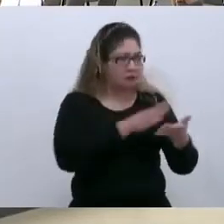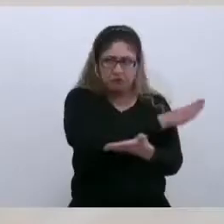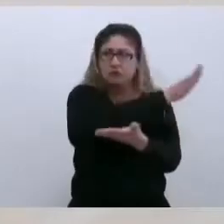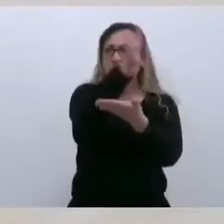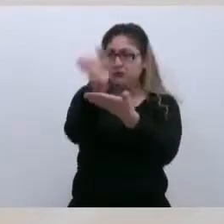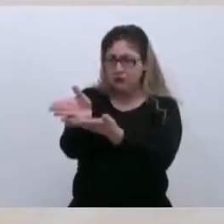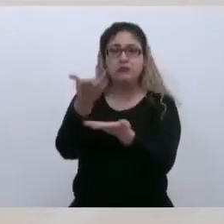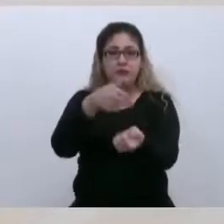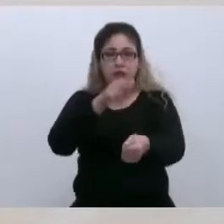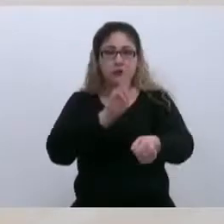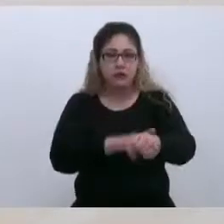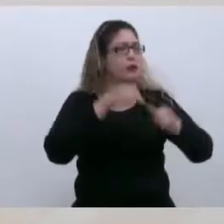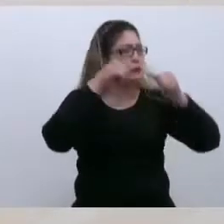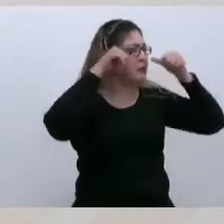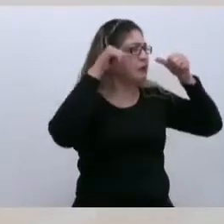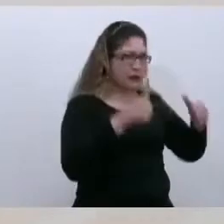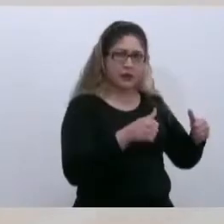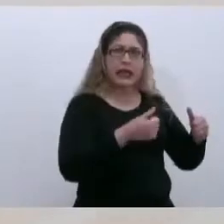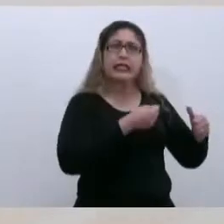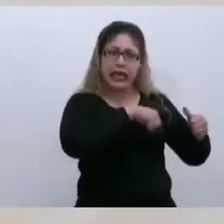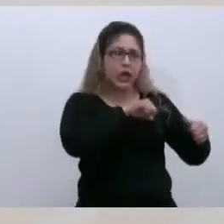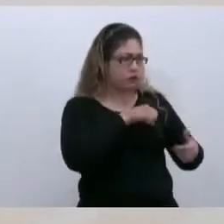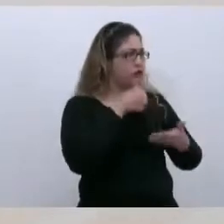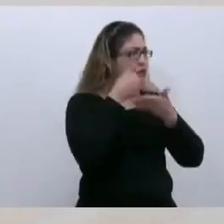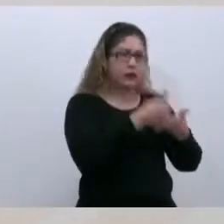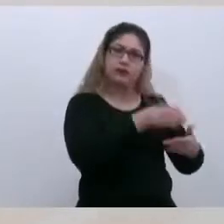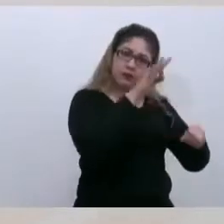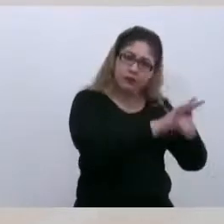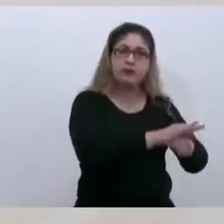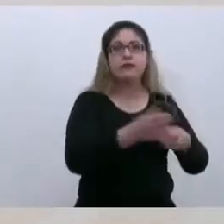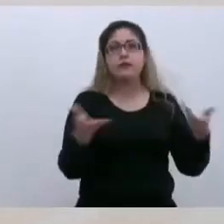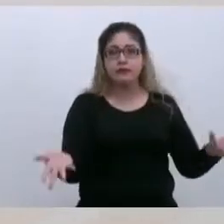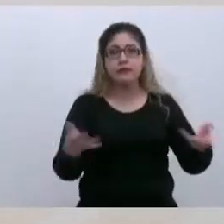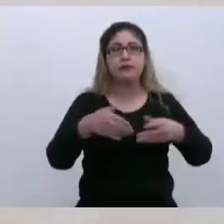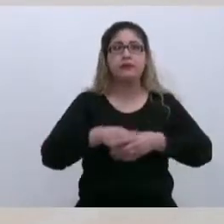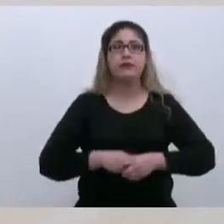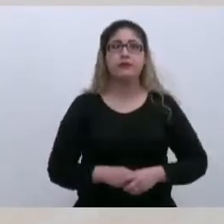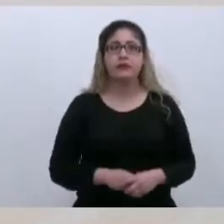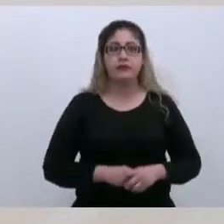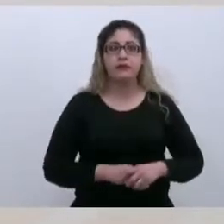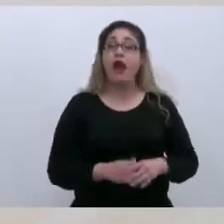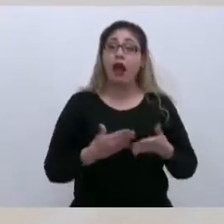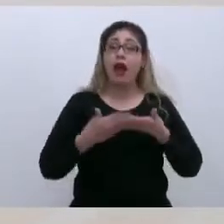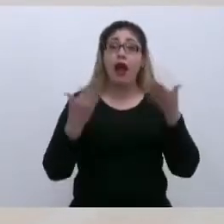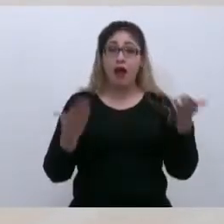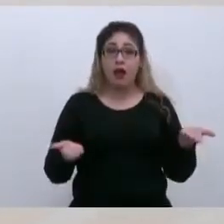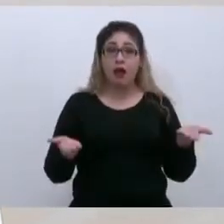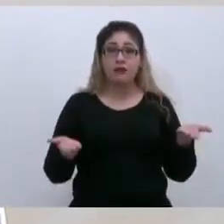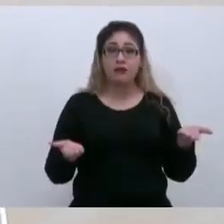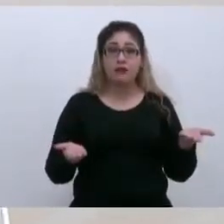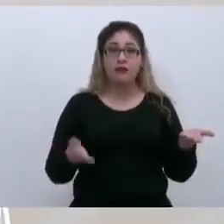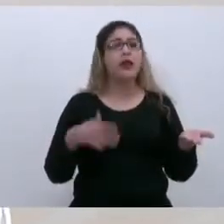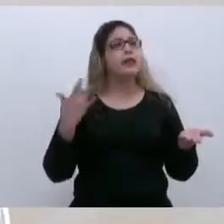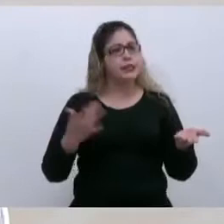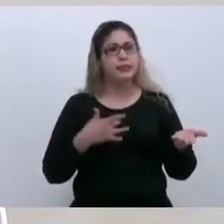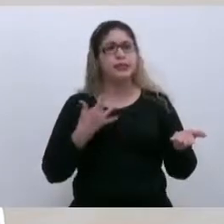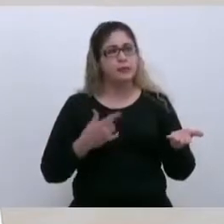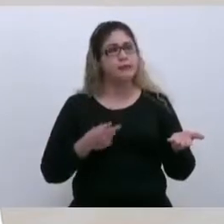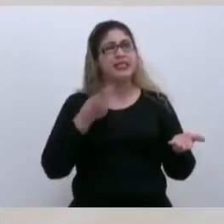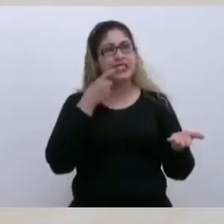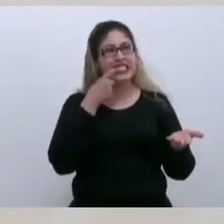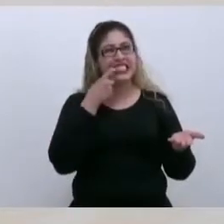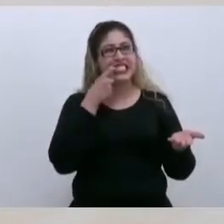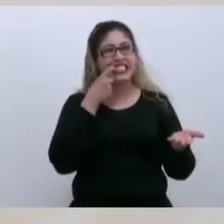una extraordinaria oportunidad para hacerla posible. Si se suman esfuerzos, si somos audaces, si